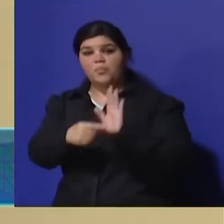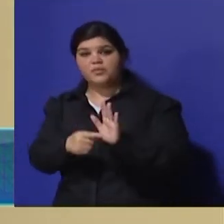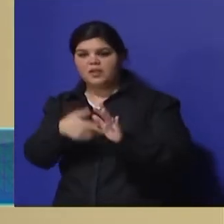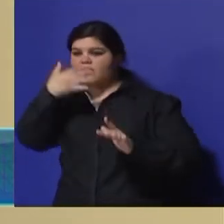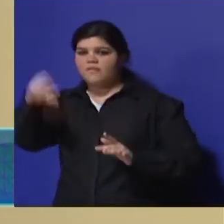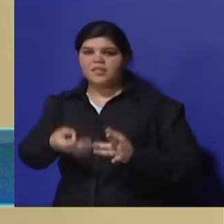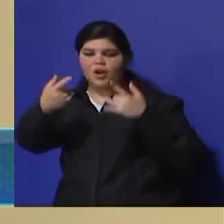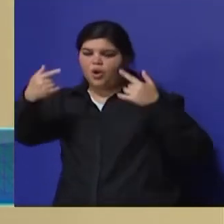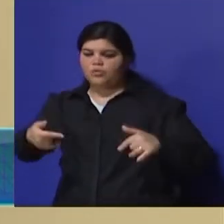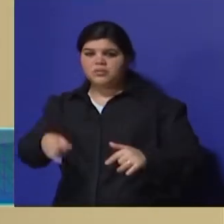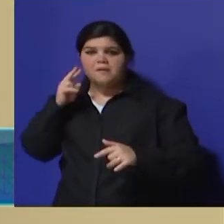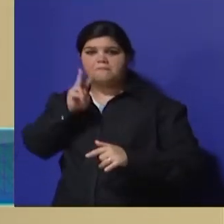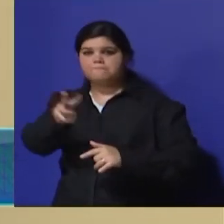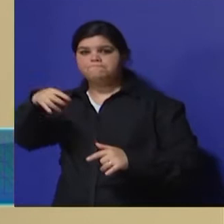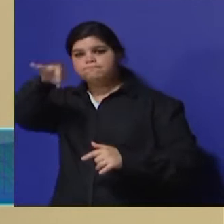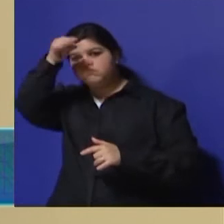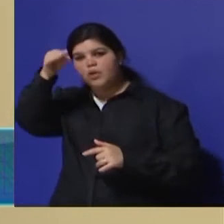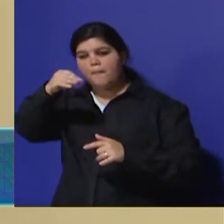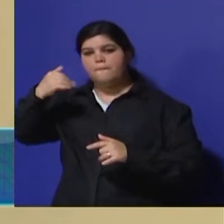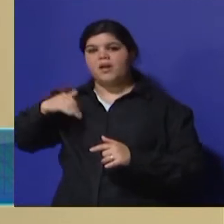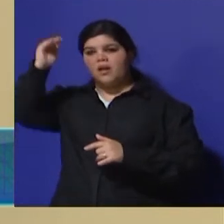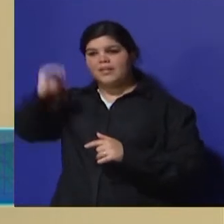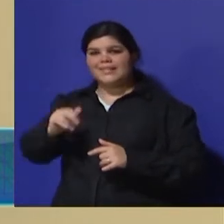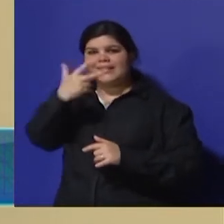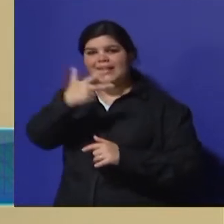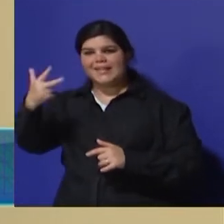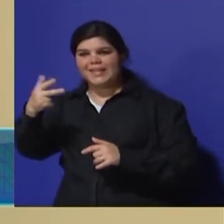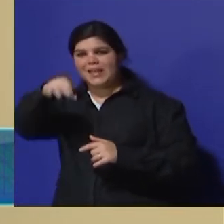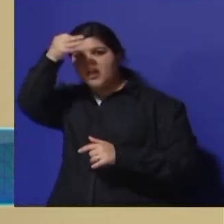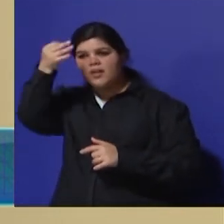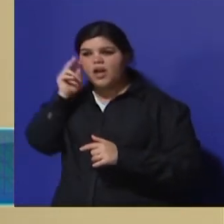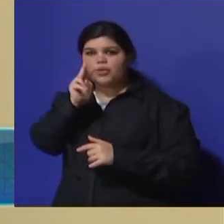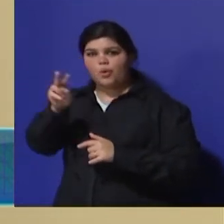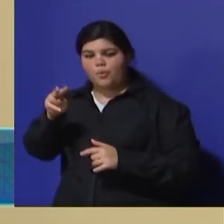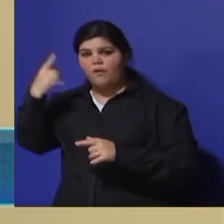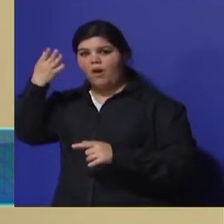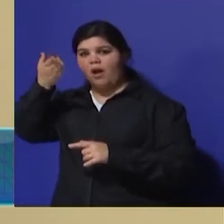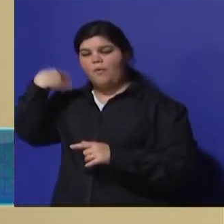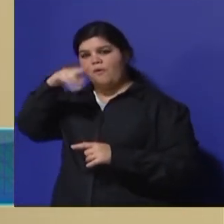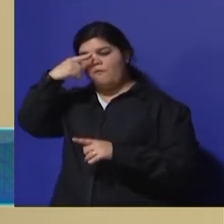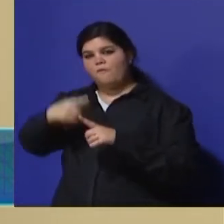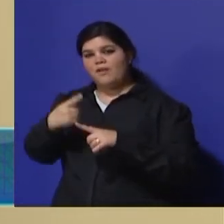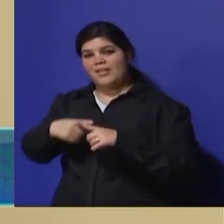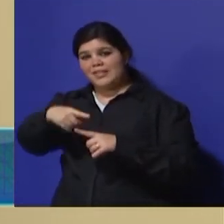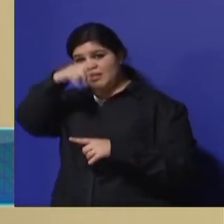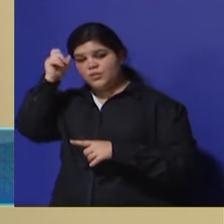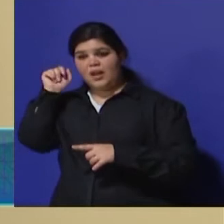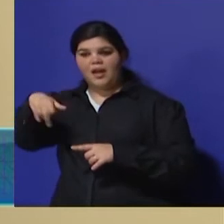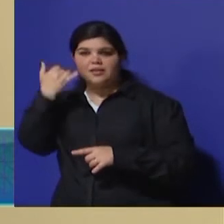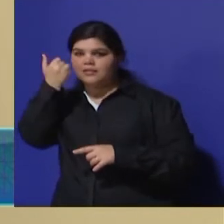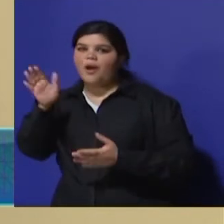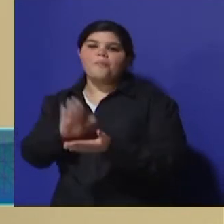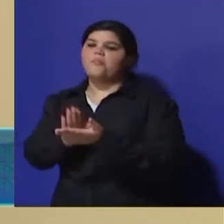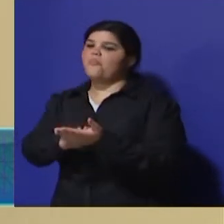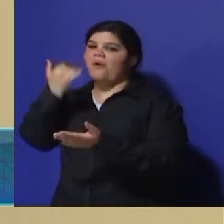vimos muchísimas obras, vimos obras de todo el país, fueron 33 espectáculos en la última Fiesta Nacional. Estos que te estoy recomendando ya están probados,